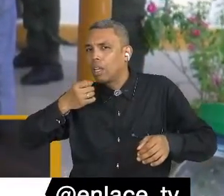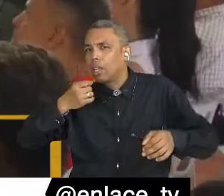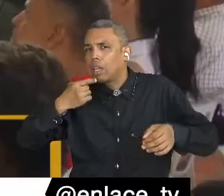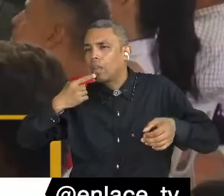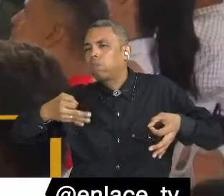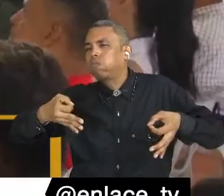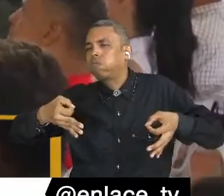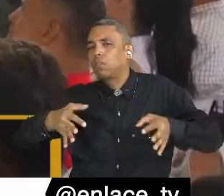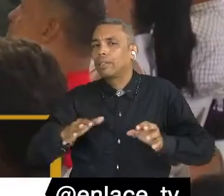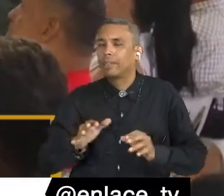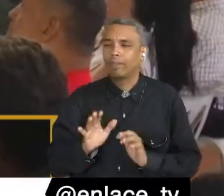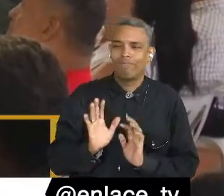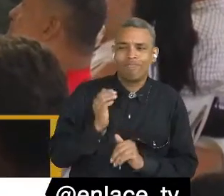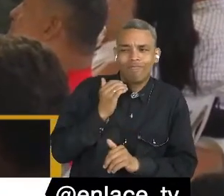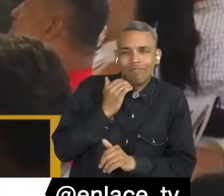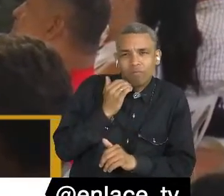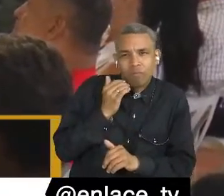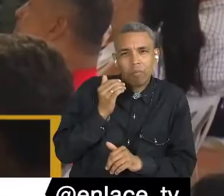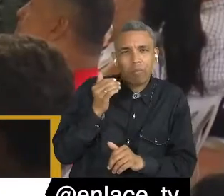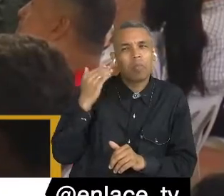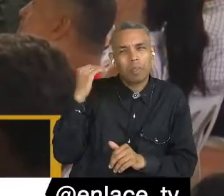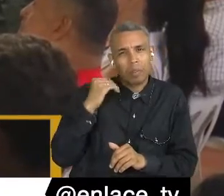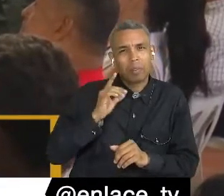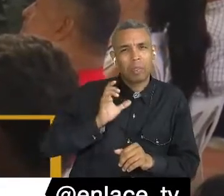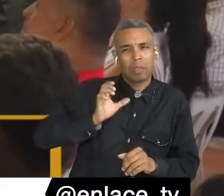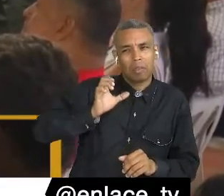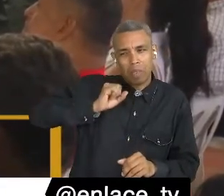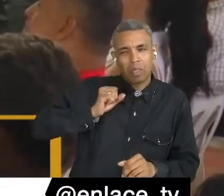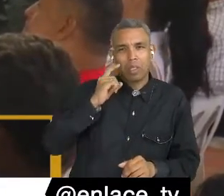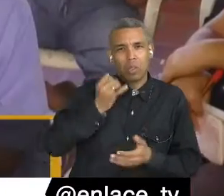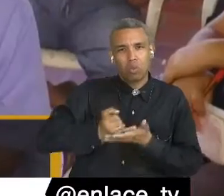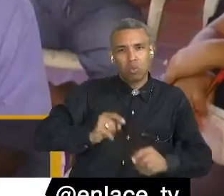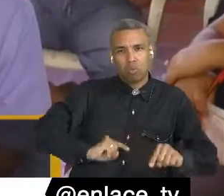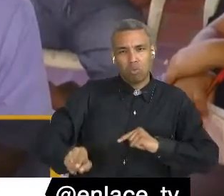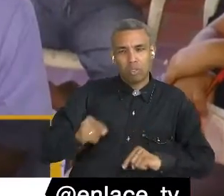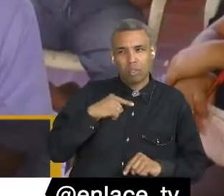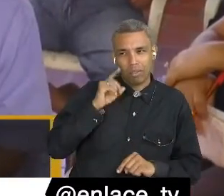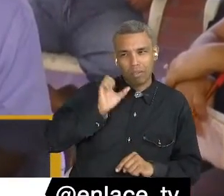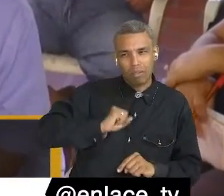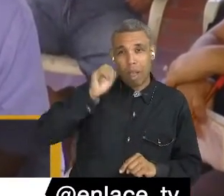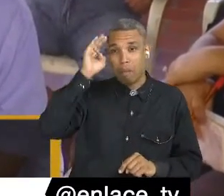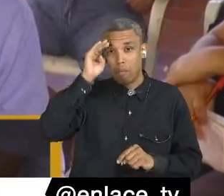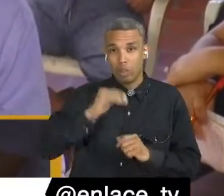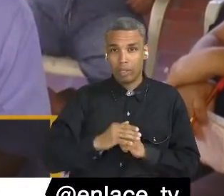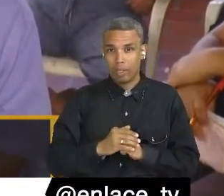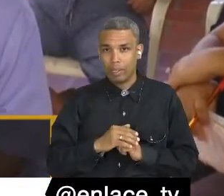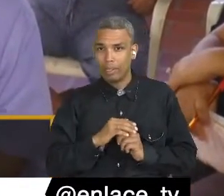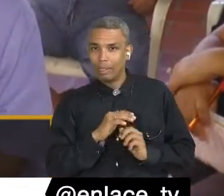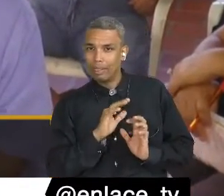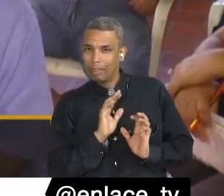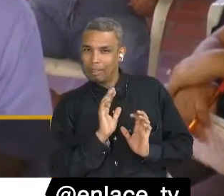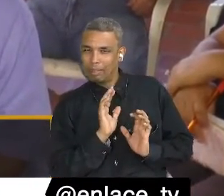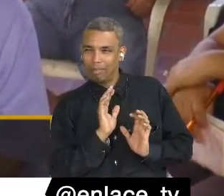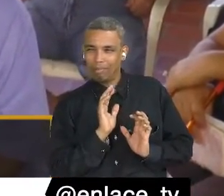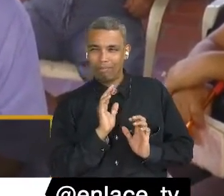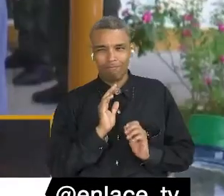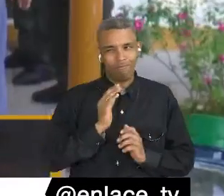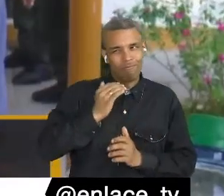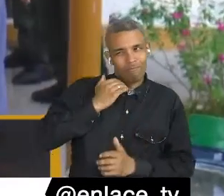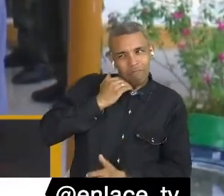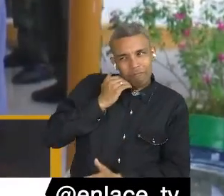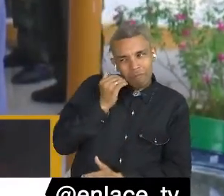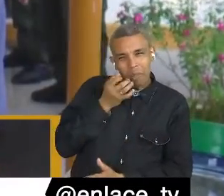de muchas estrategias de la policía, pues no queda por demás pues empezar a volver a recapacitar el tiempo pasado